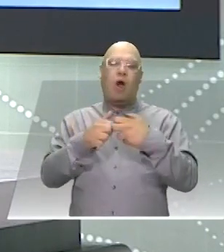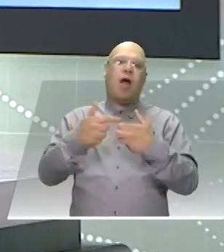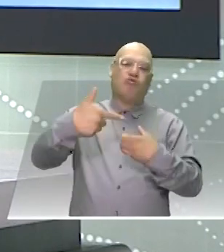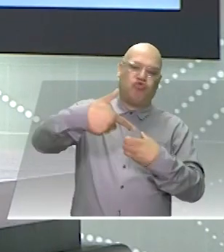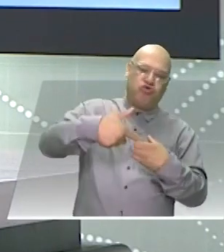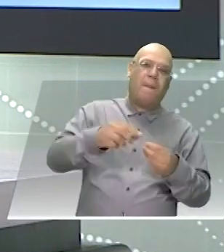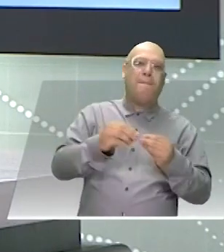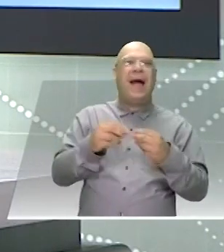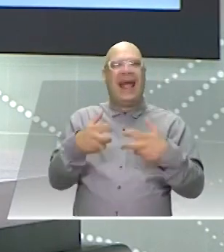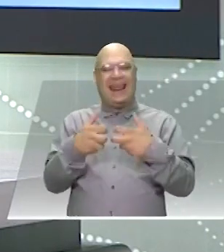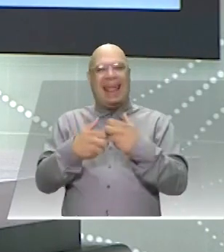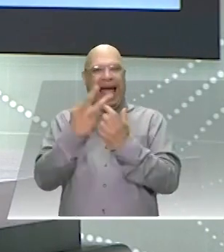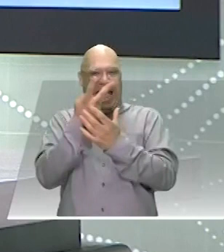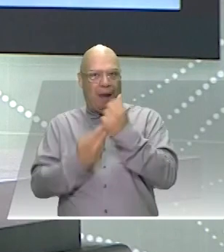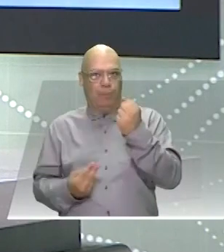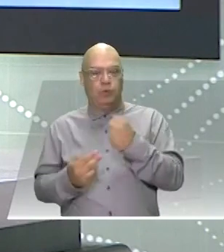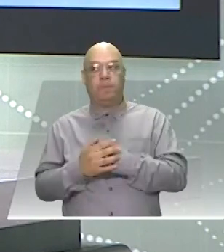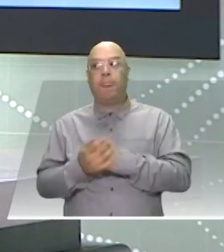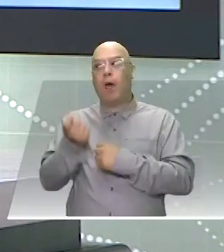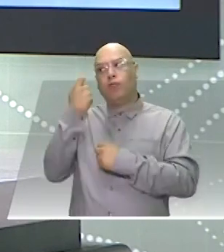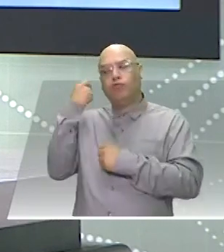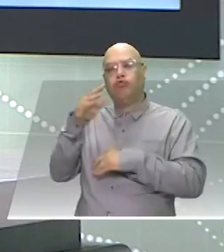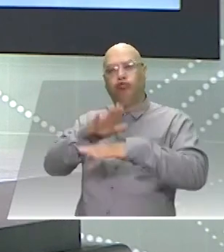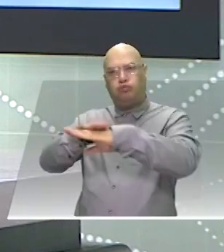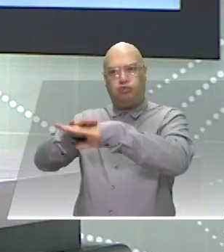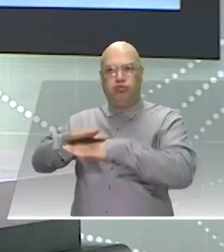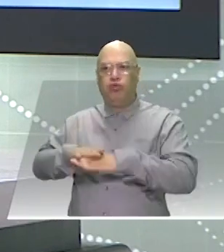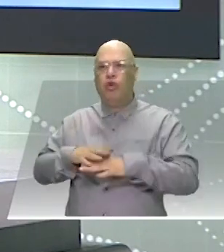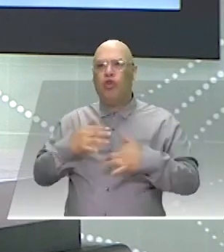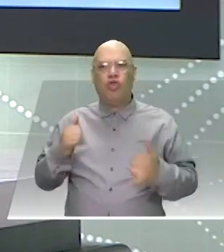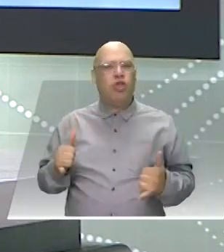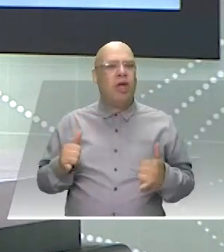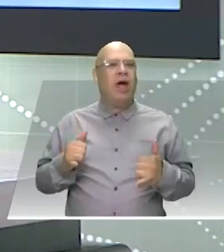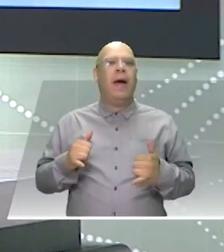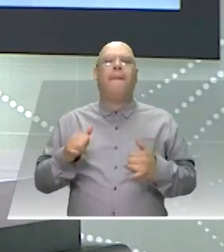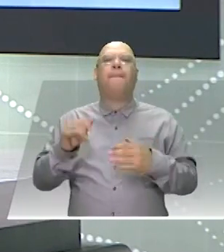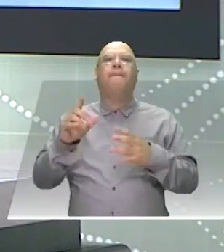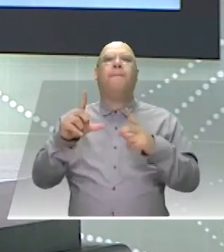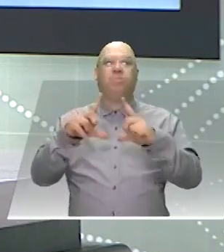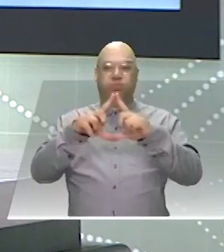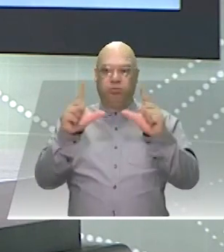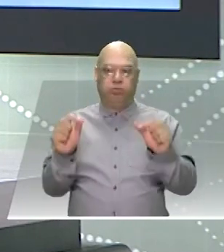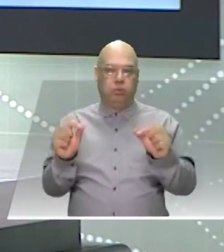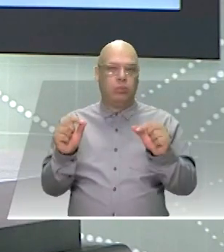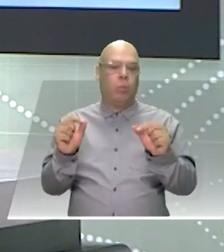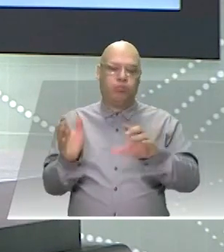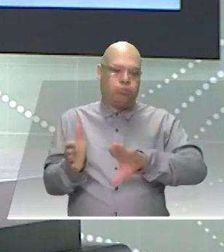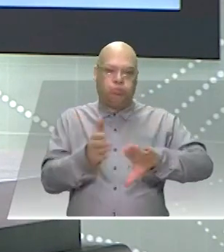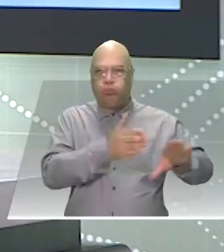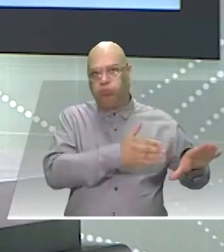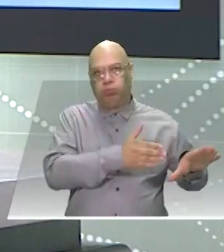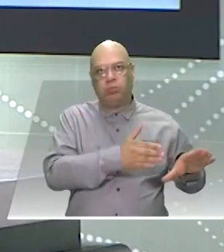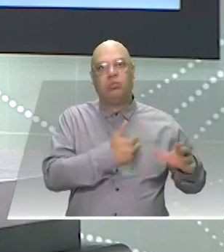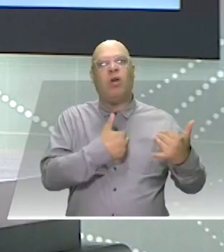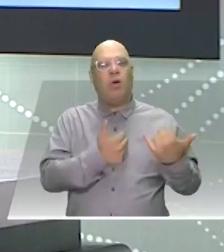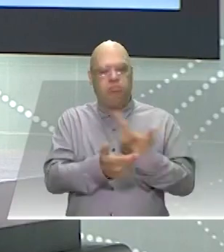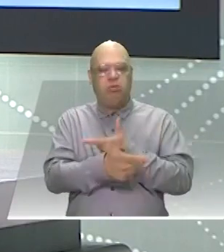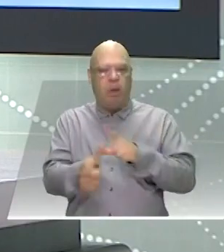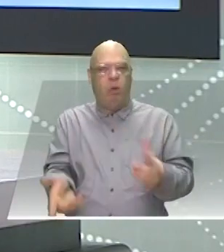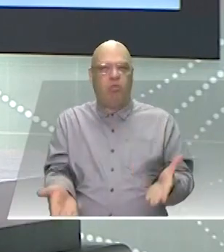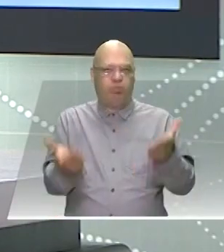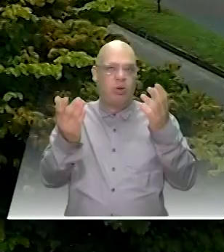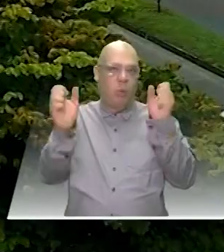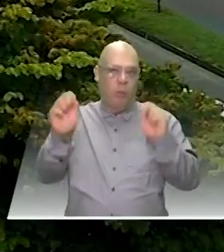las autoridades habían anunciado hace unos meses que los sacarían de la lista de carros sin restricción finalmente gozarán de este